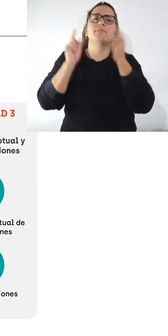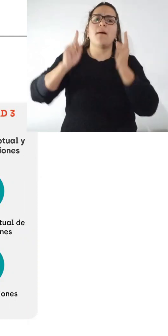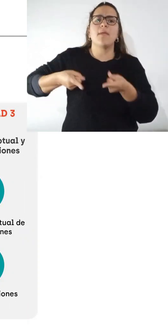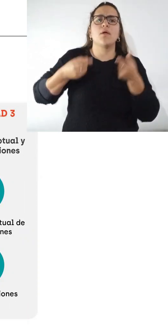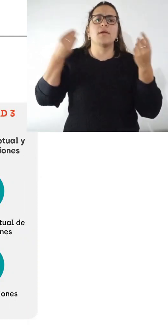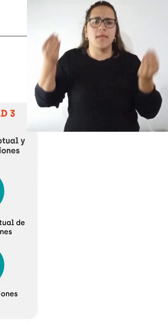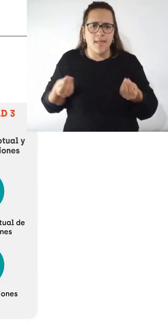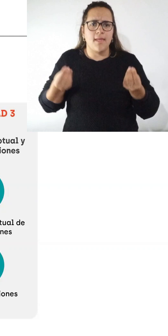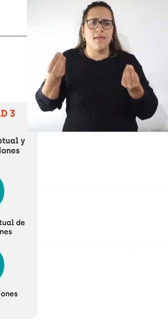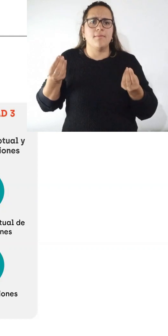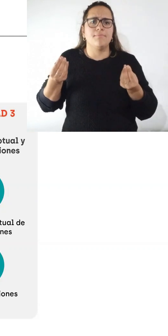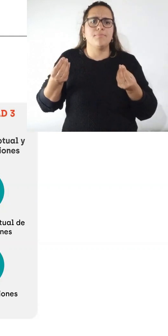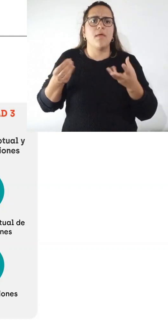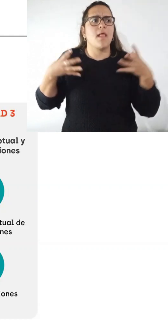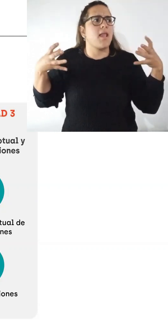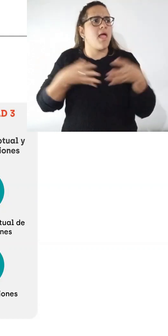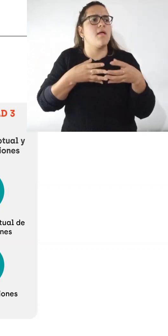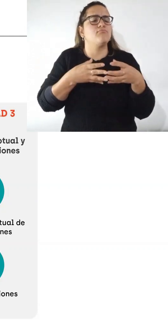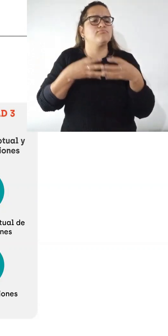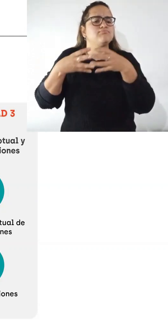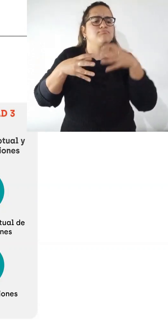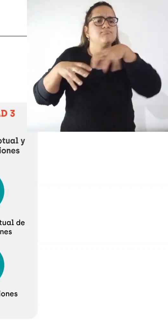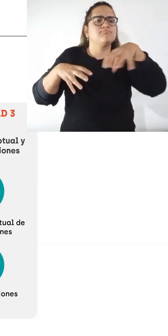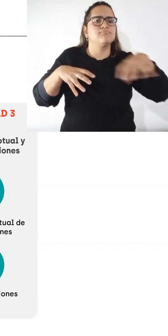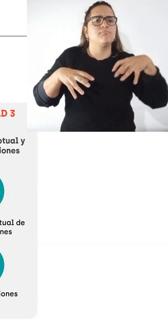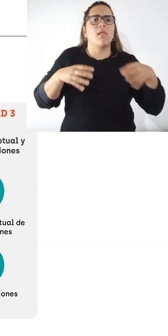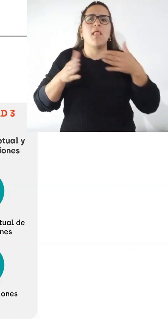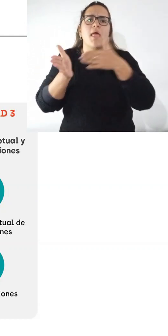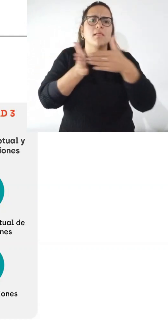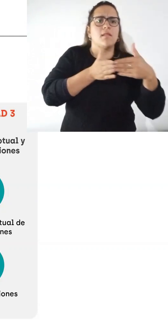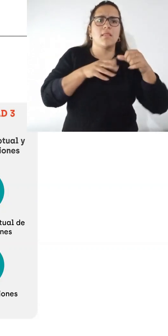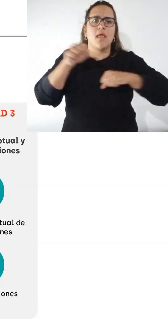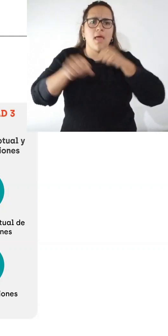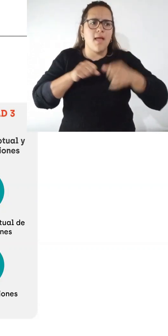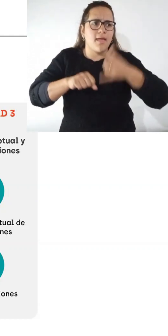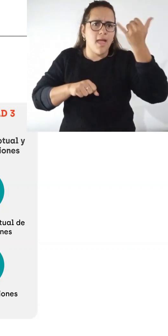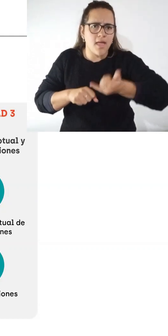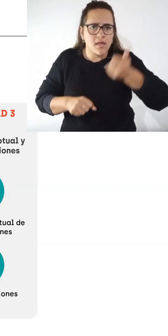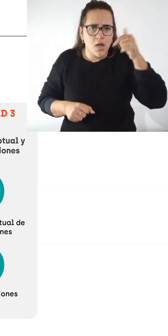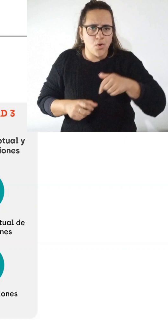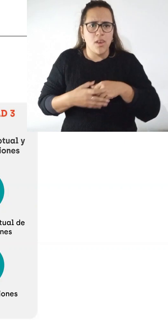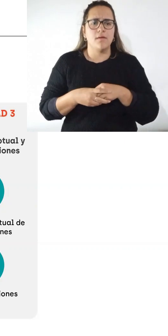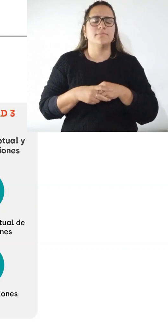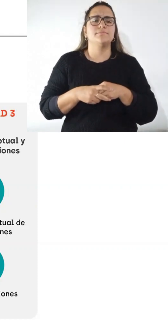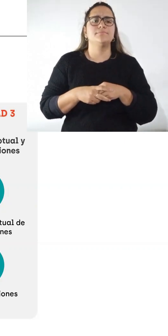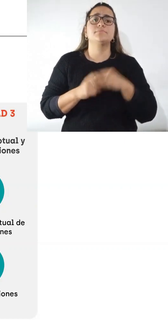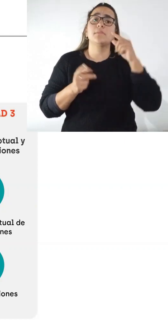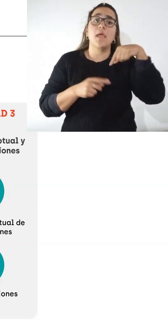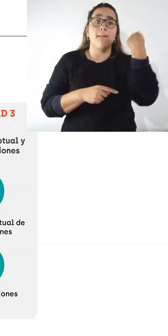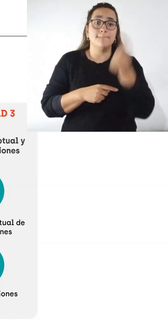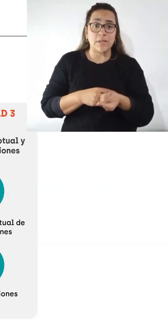público, así como una clasificación de los tipos de estacionamiento de bicicletas que existen ahora